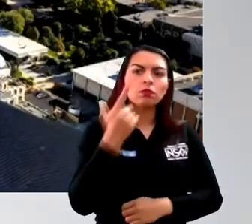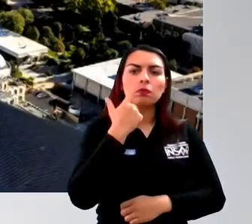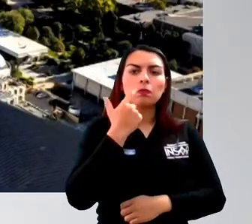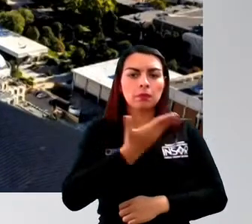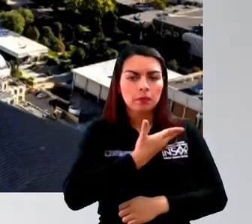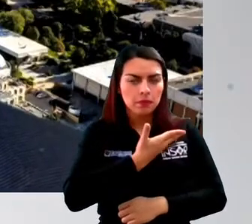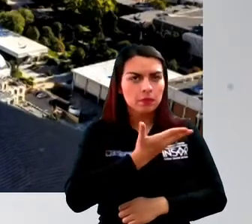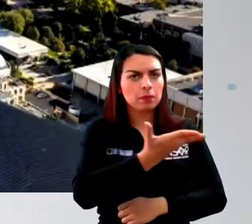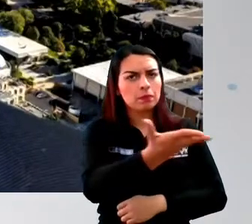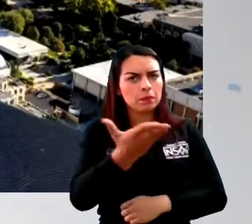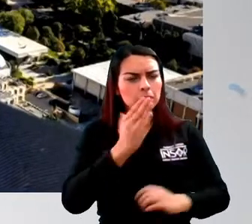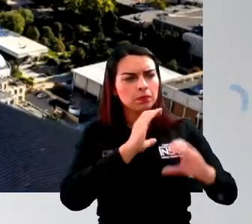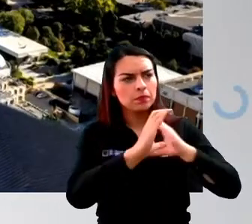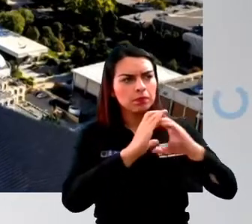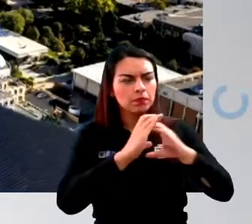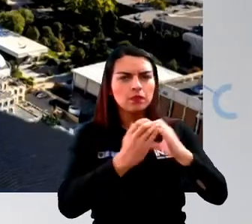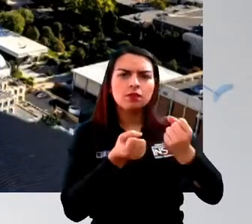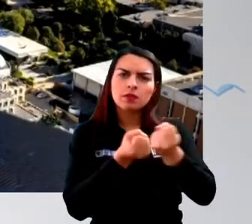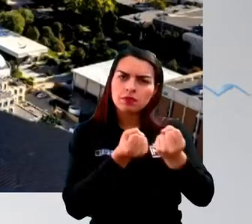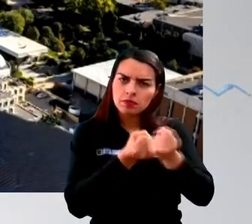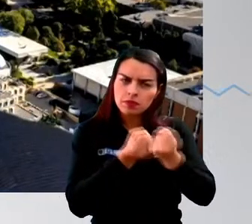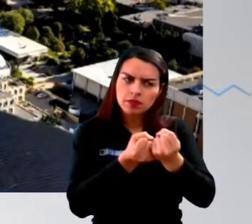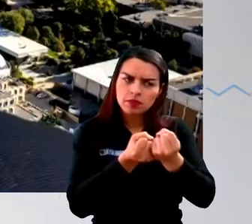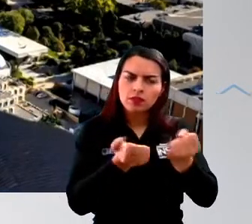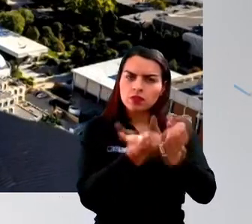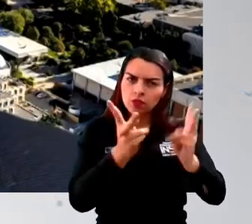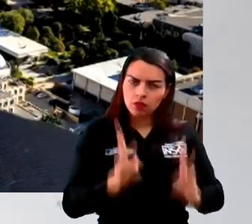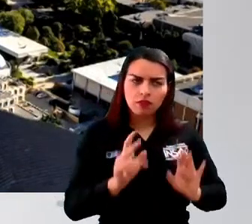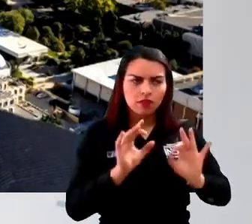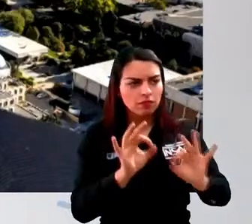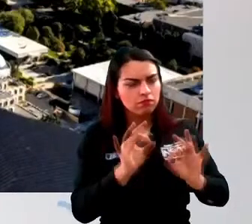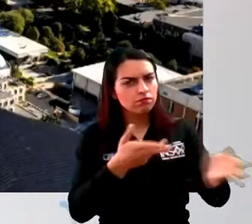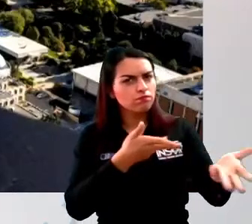cómo ellos pueden apoyar a sus estudiantes en el espacio virtual.